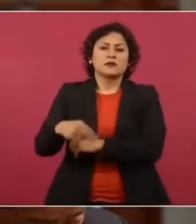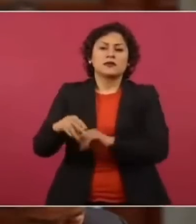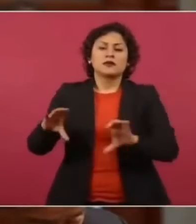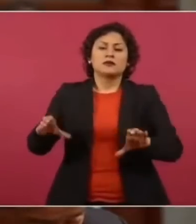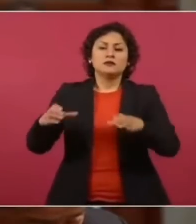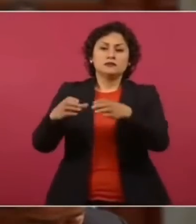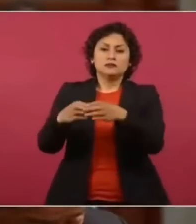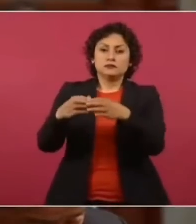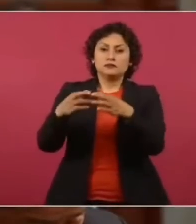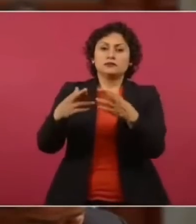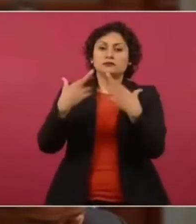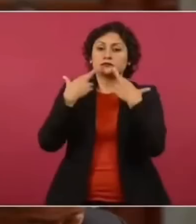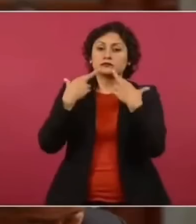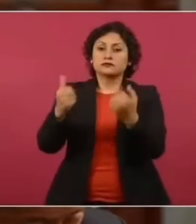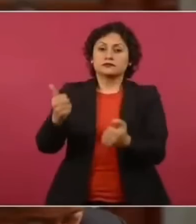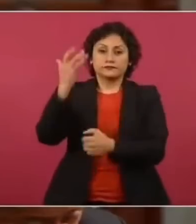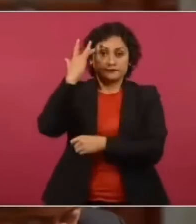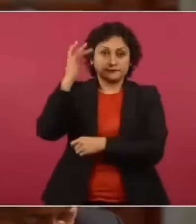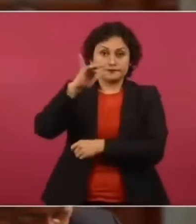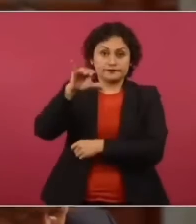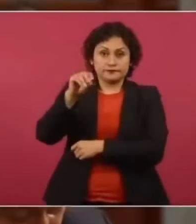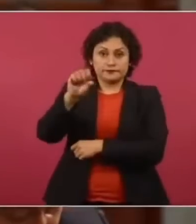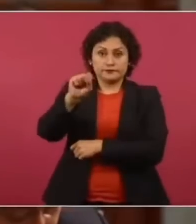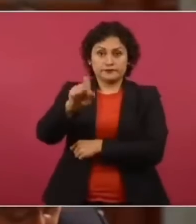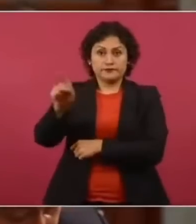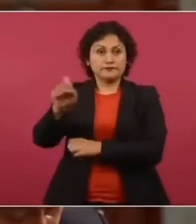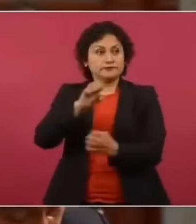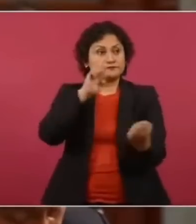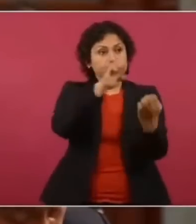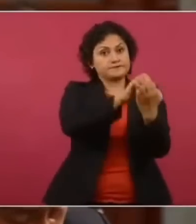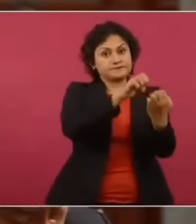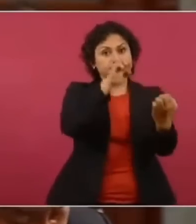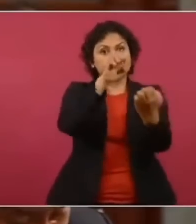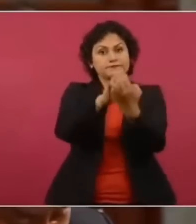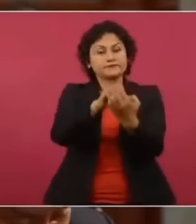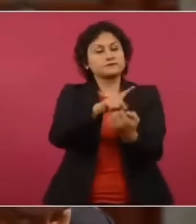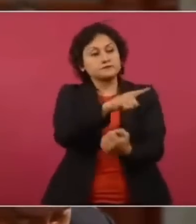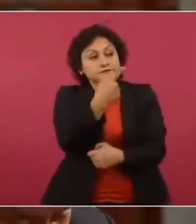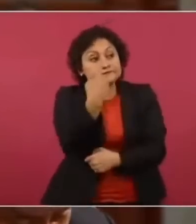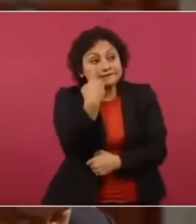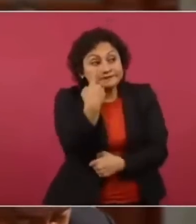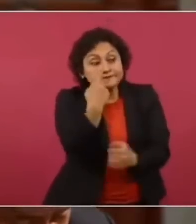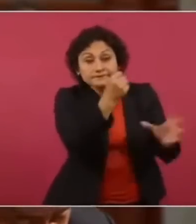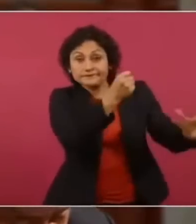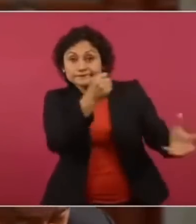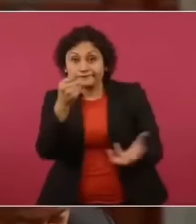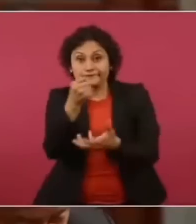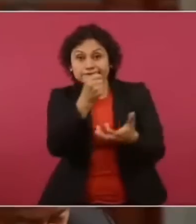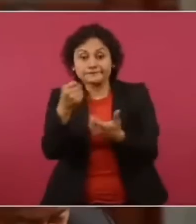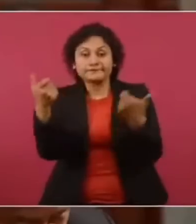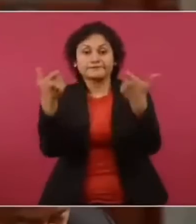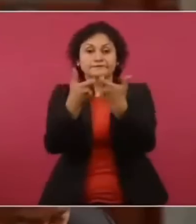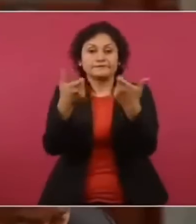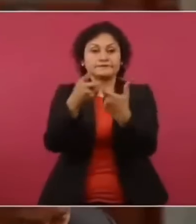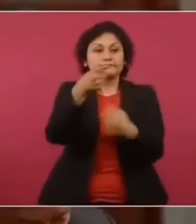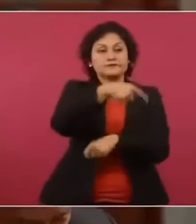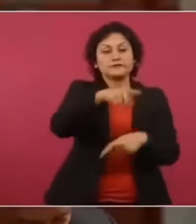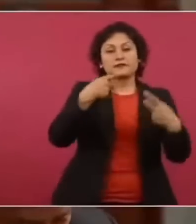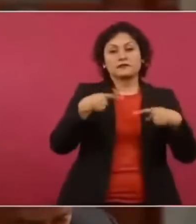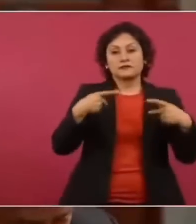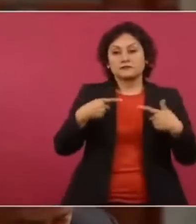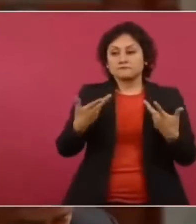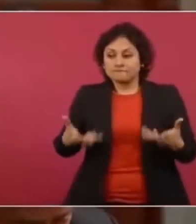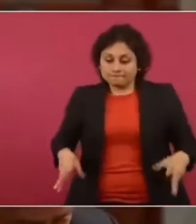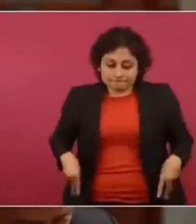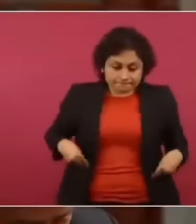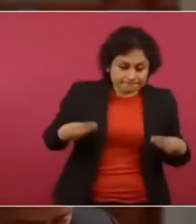José, que engaña a las víctimas diciéndoles que hay proyectos de inversión y en realidad las personas pues tratan de invertir